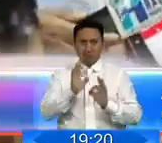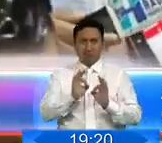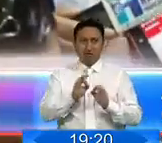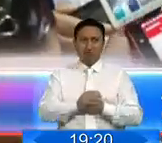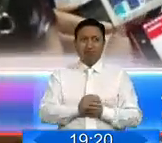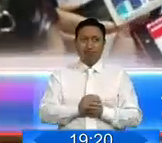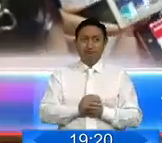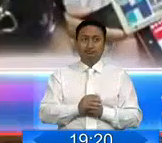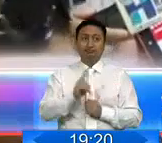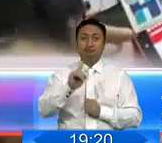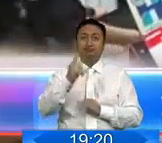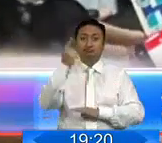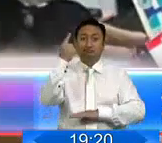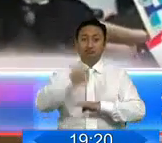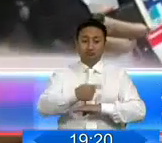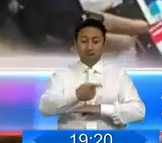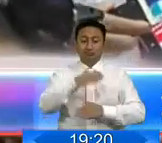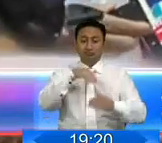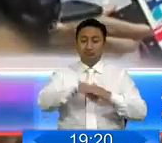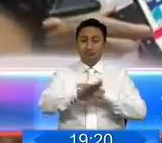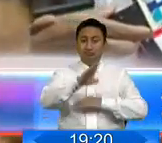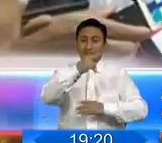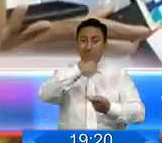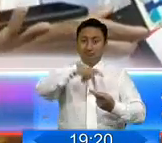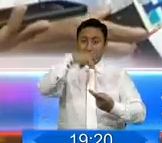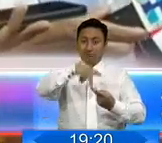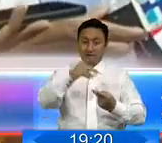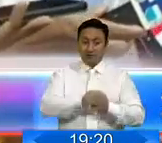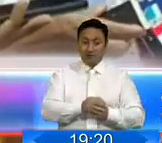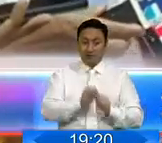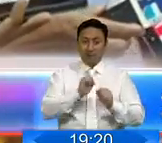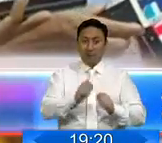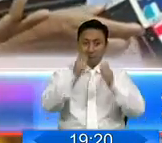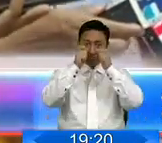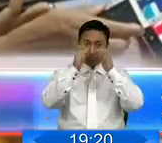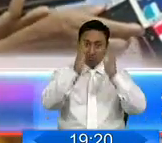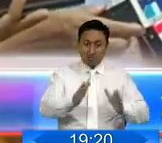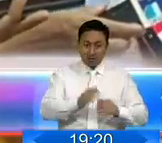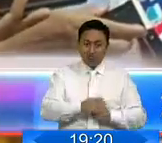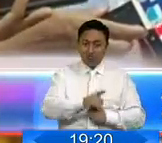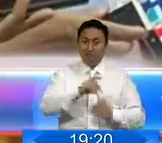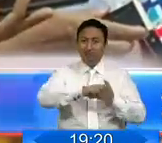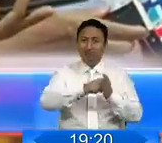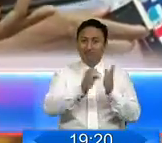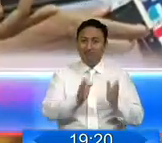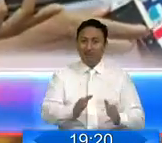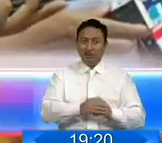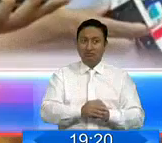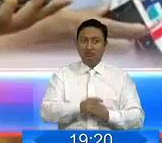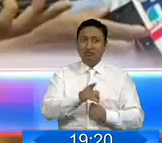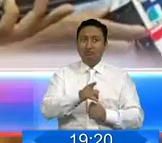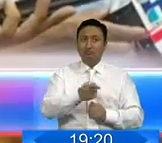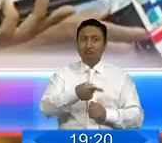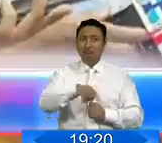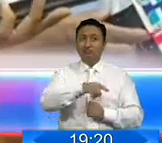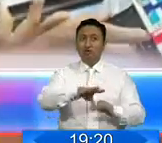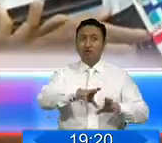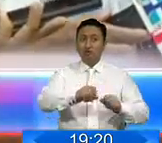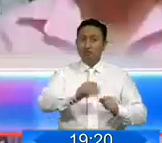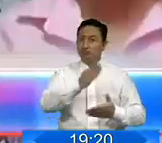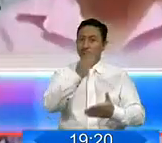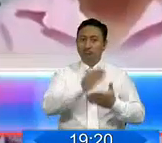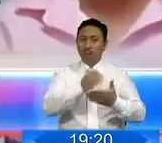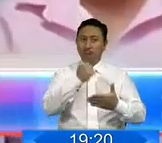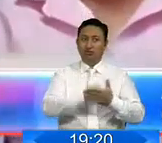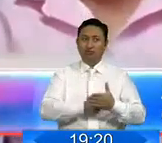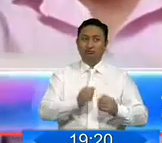primer día que entremos a esa prefectura, nosotros vamos con fiscalización, contraloría y a luchar contra la corrupción.